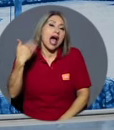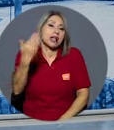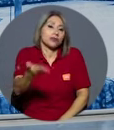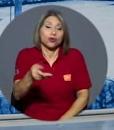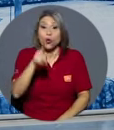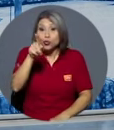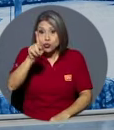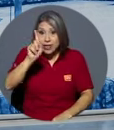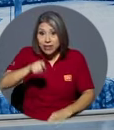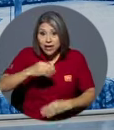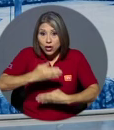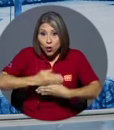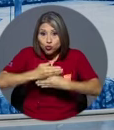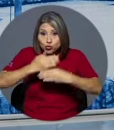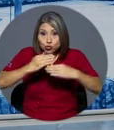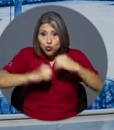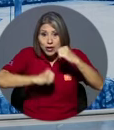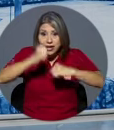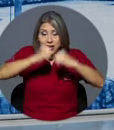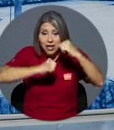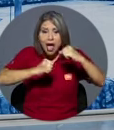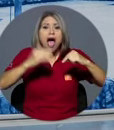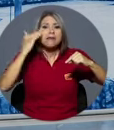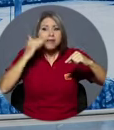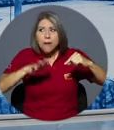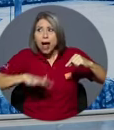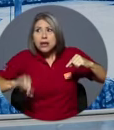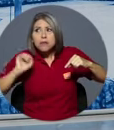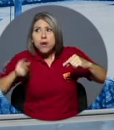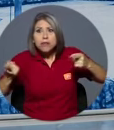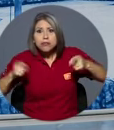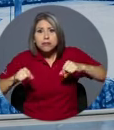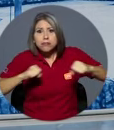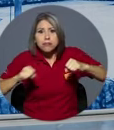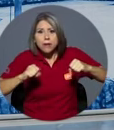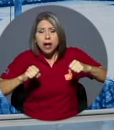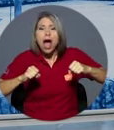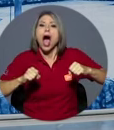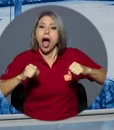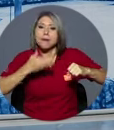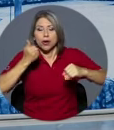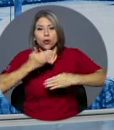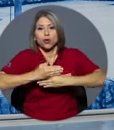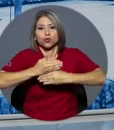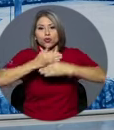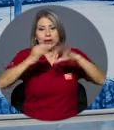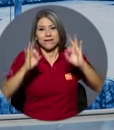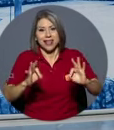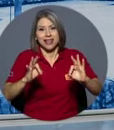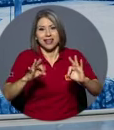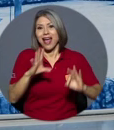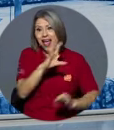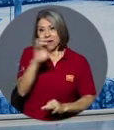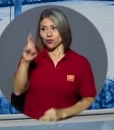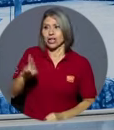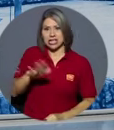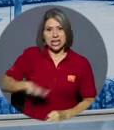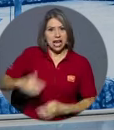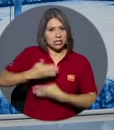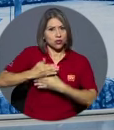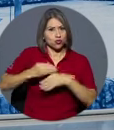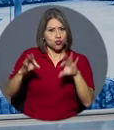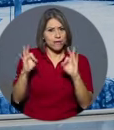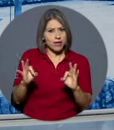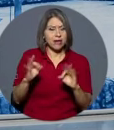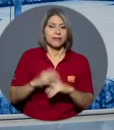construir sepa que hay una amenaza sísmica y construya bien. En general en Costa Rica se construye muy bien, y la parte, digamos, de